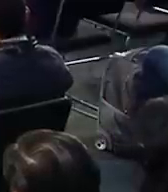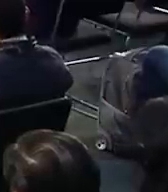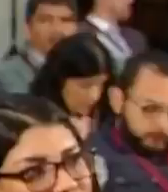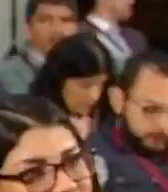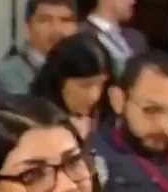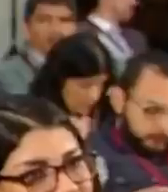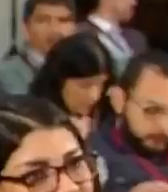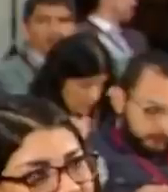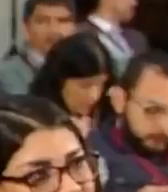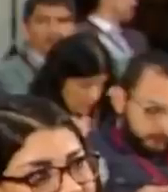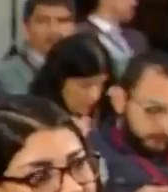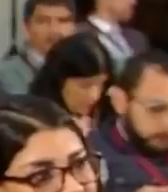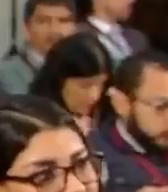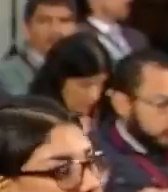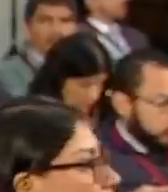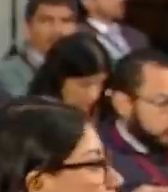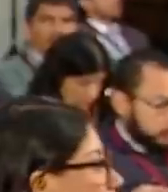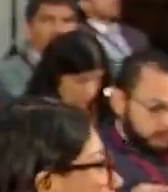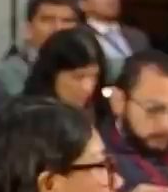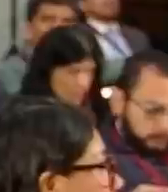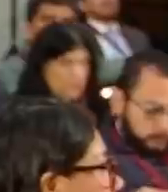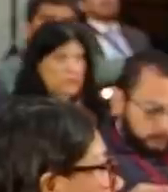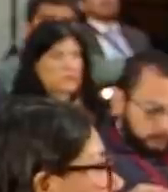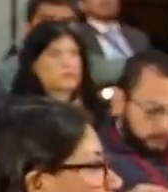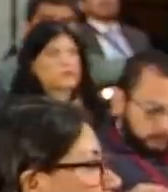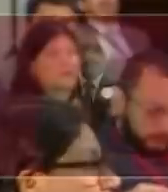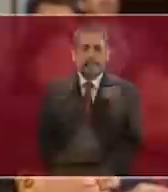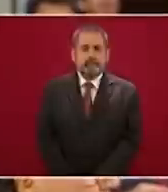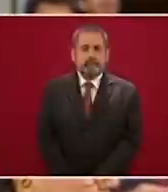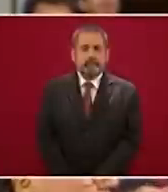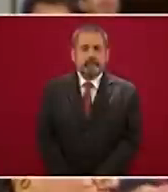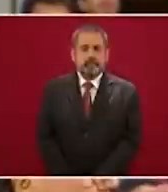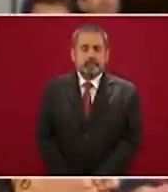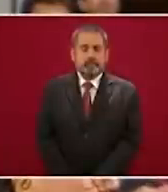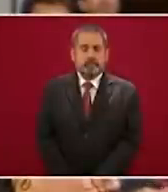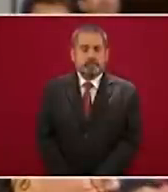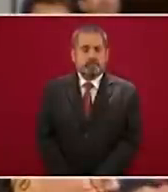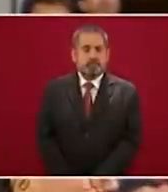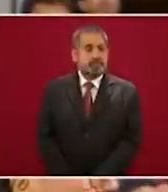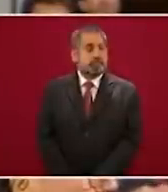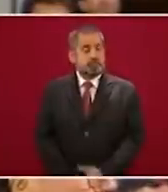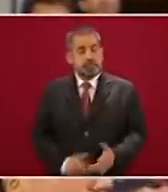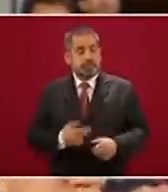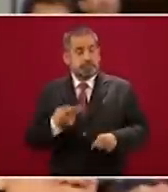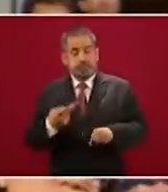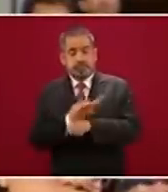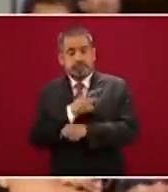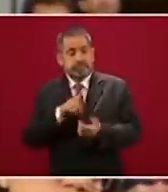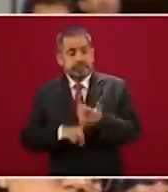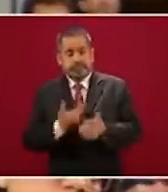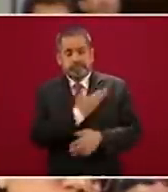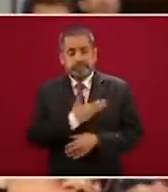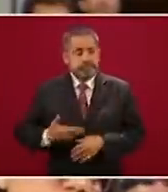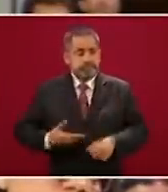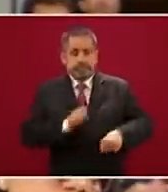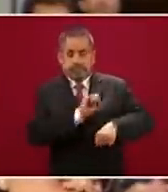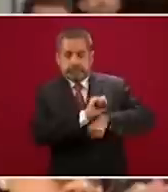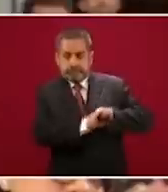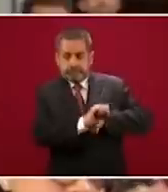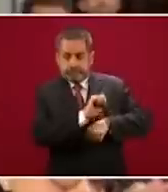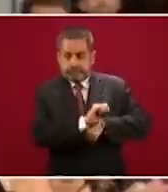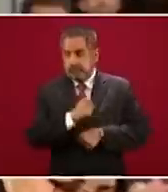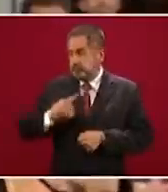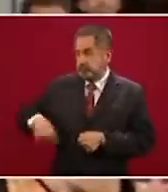sobre todo la postura como jefe de Estado, sobre todo que usted, el gobierno de México, lo ha